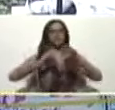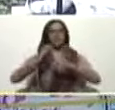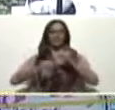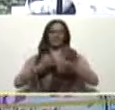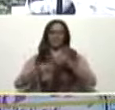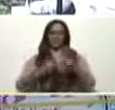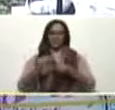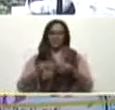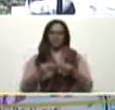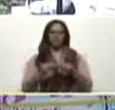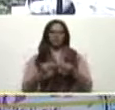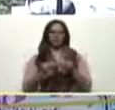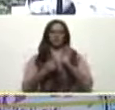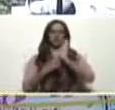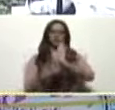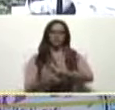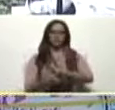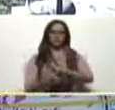tecnología aplicada,